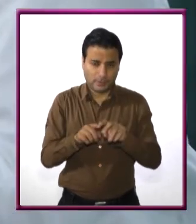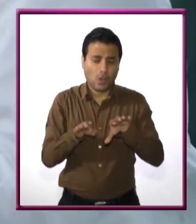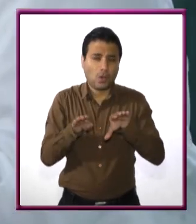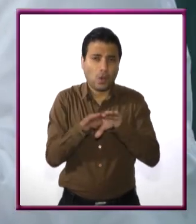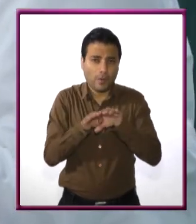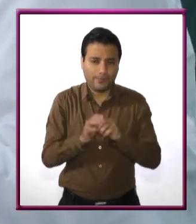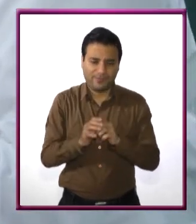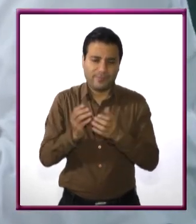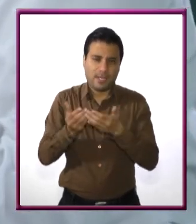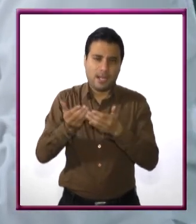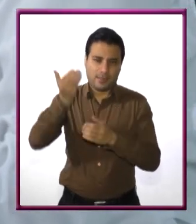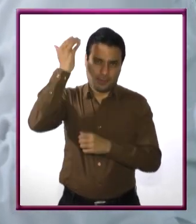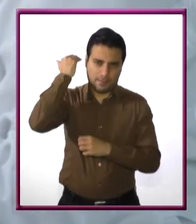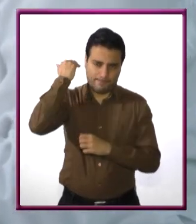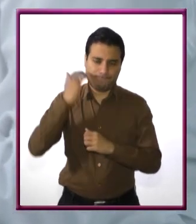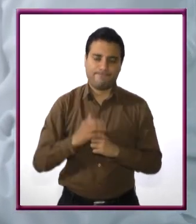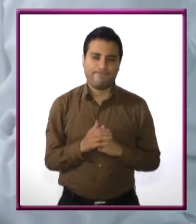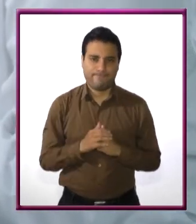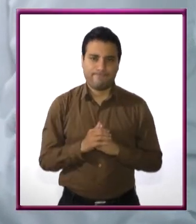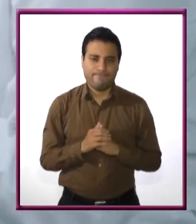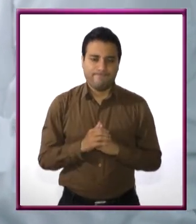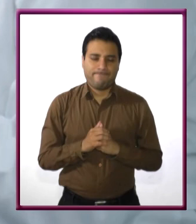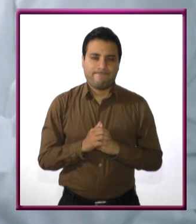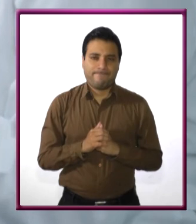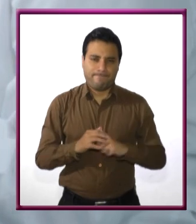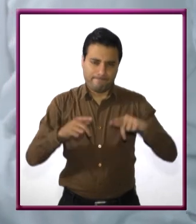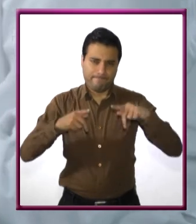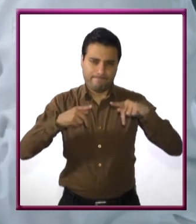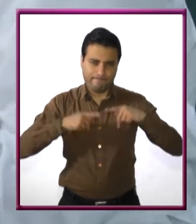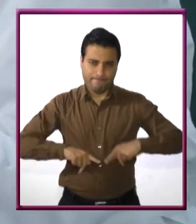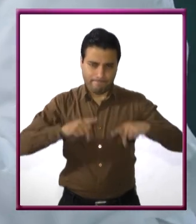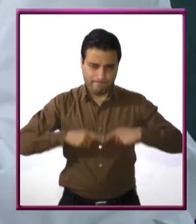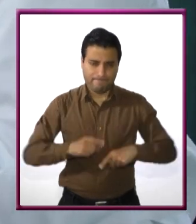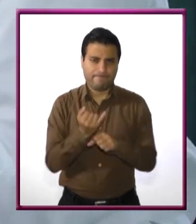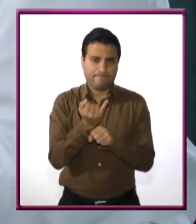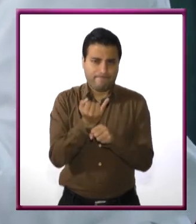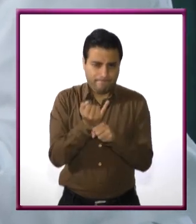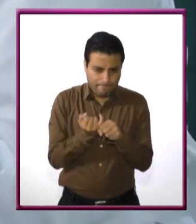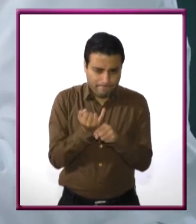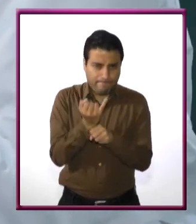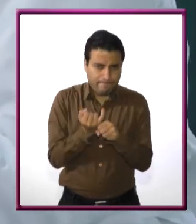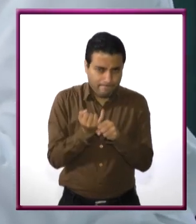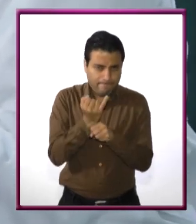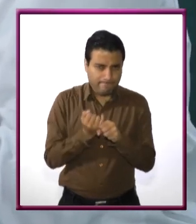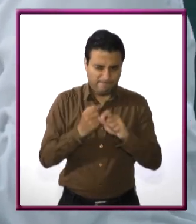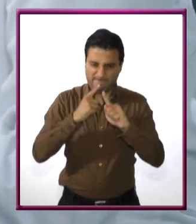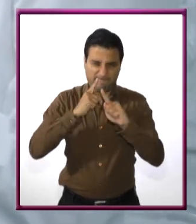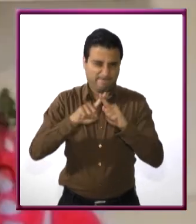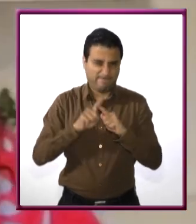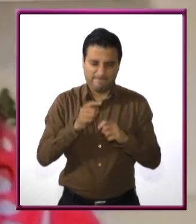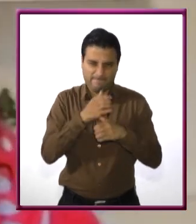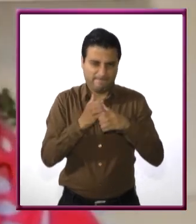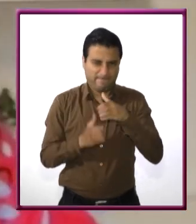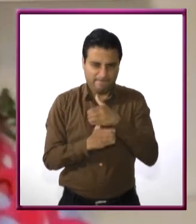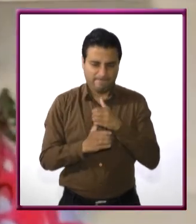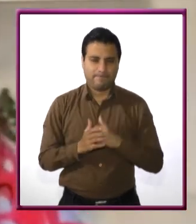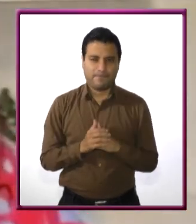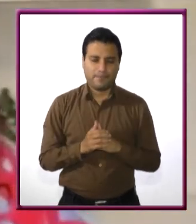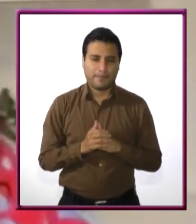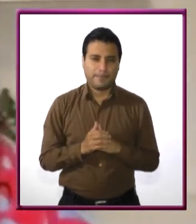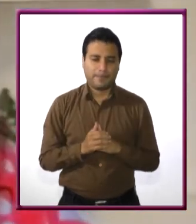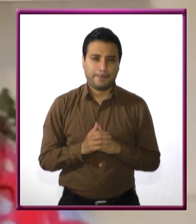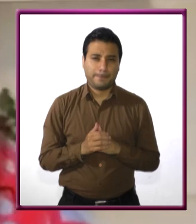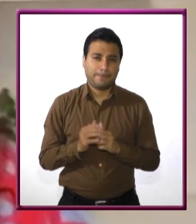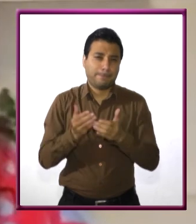actual, por supuesto, se remontan a todo lo que nuestros antepasados han hecho a lo largo de estos siglos, ¿no? Desde